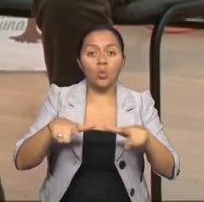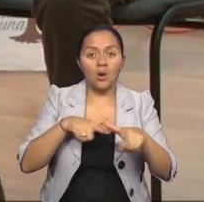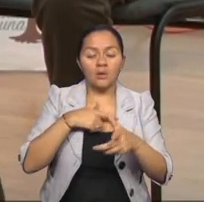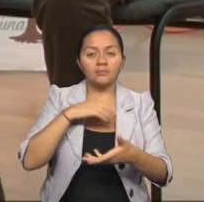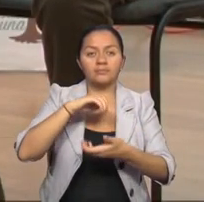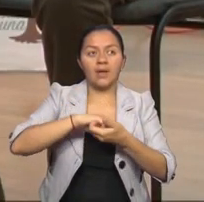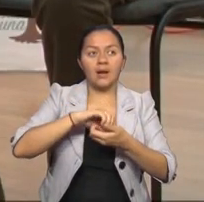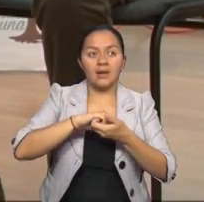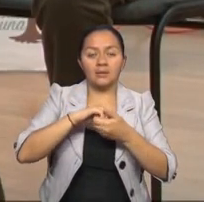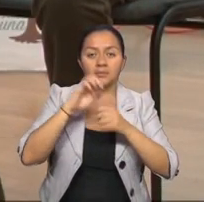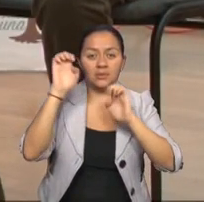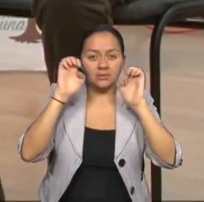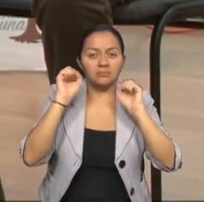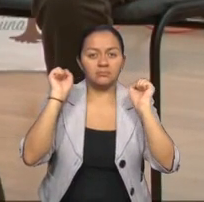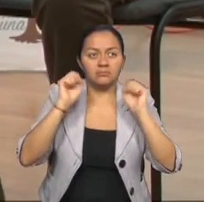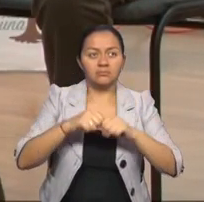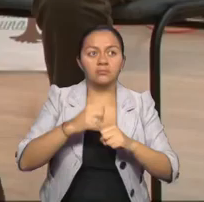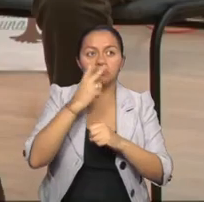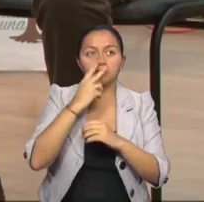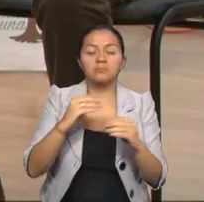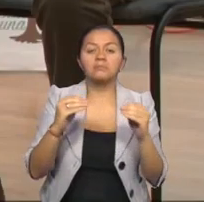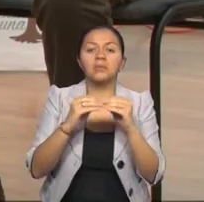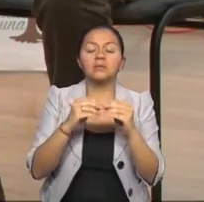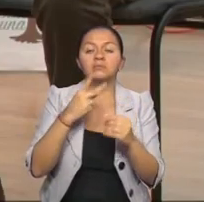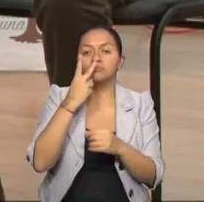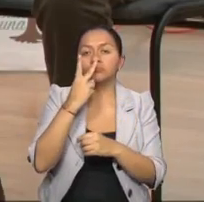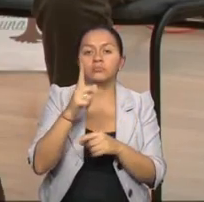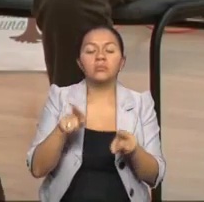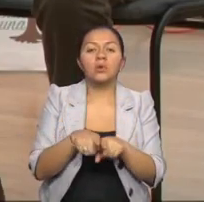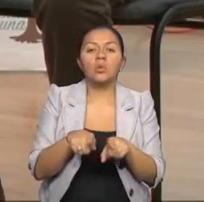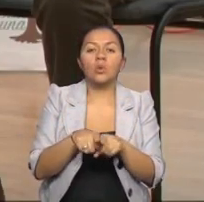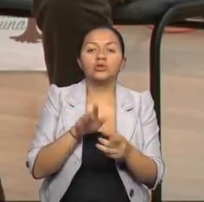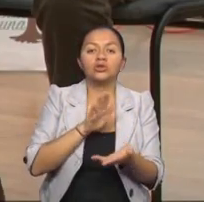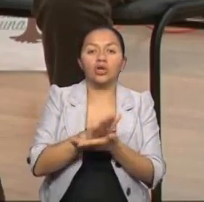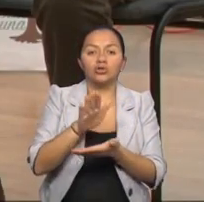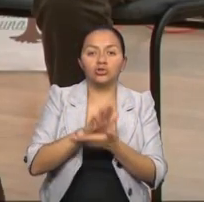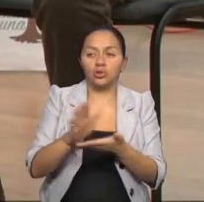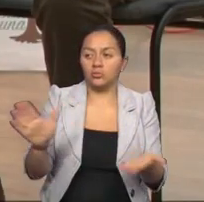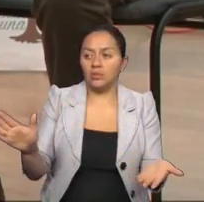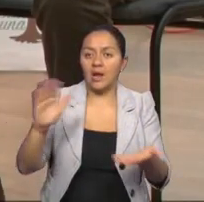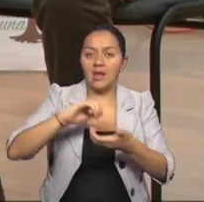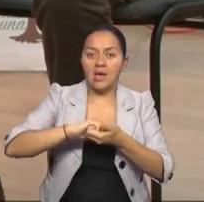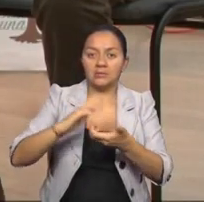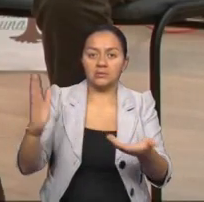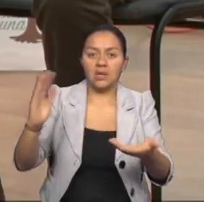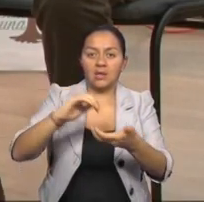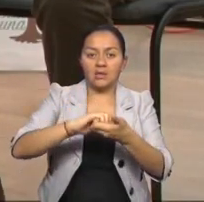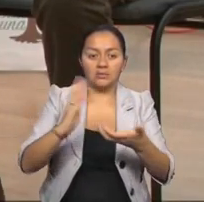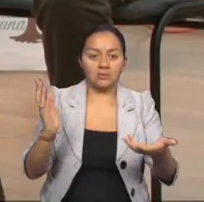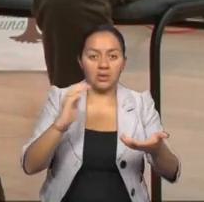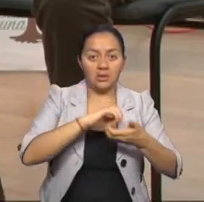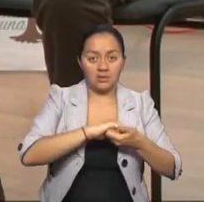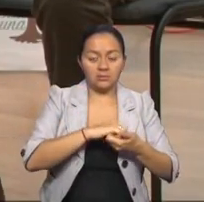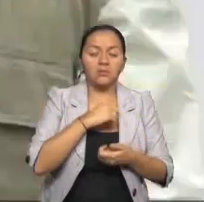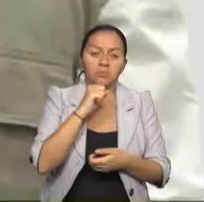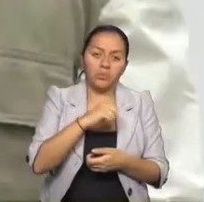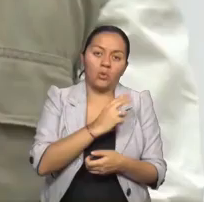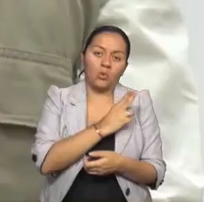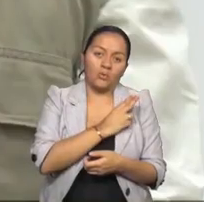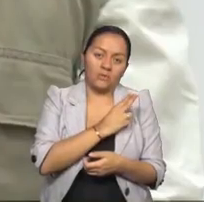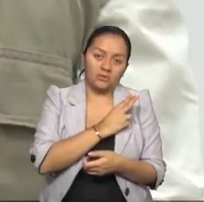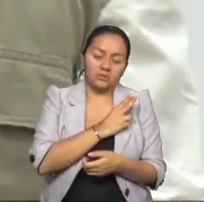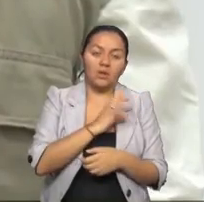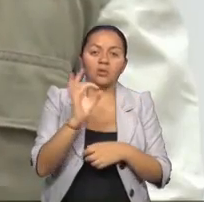estratégicas con lo que llamamos socios entonces pueden ser universidades puede ser o la